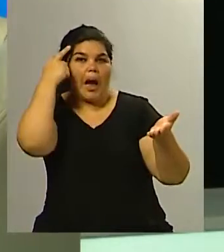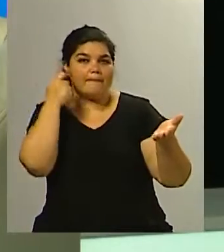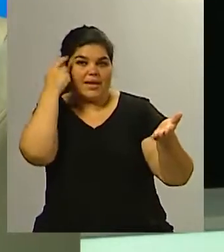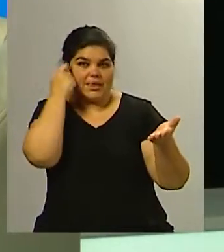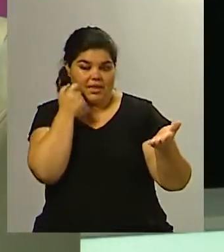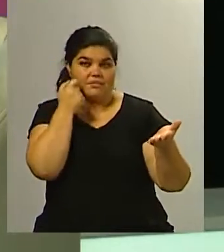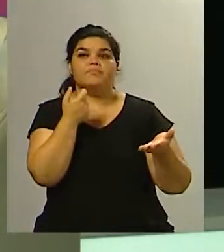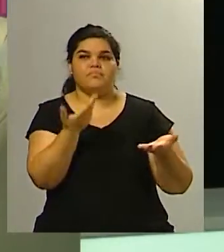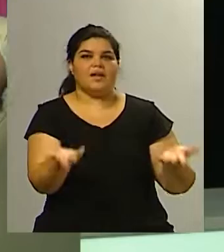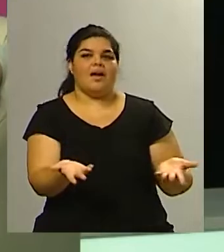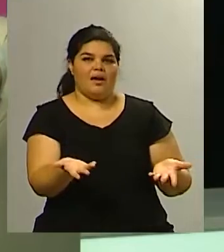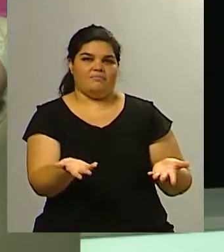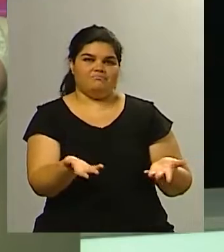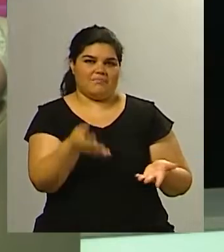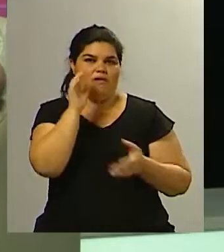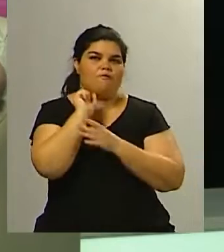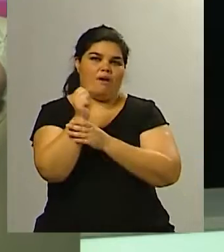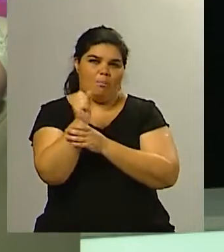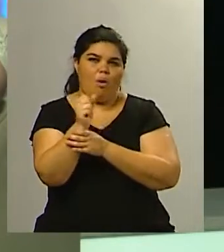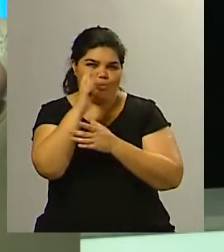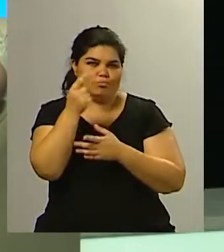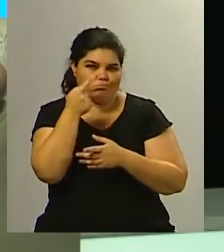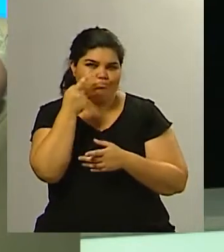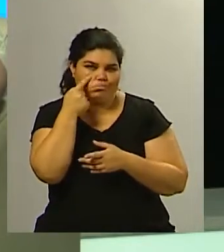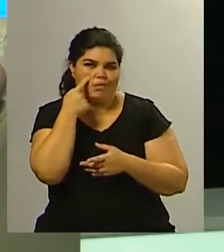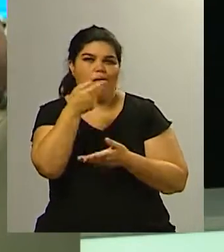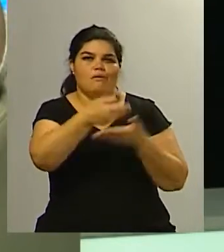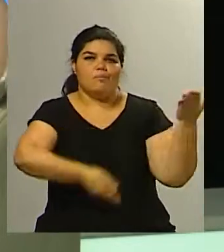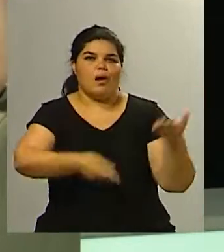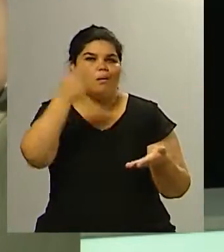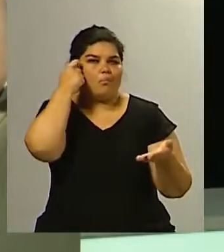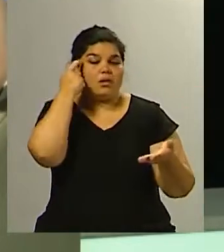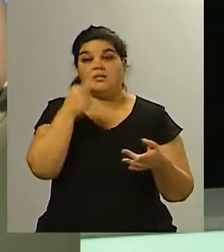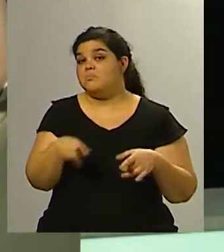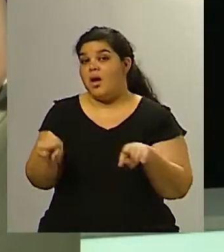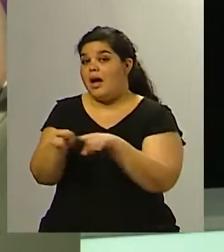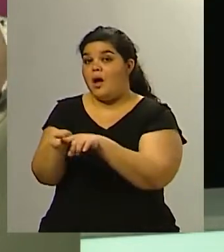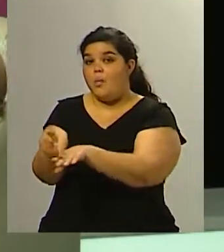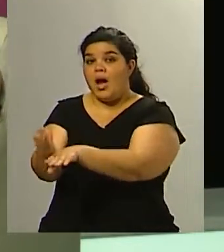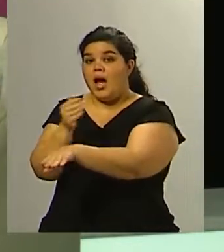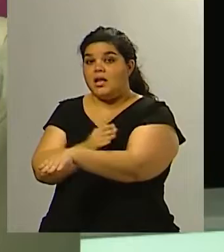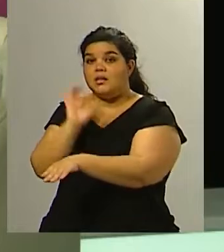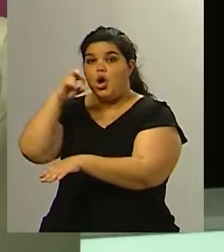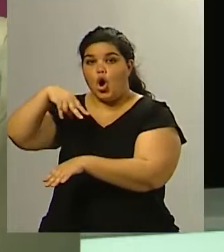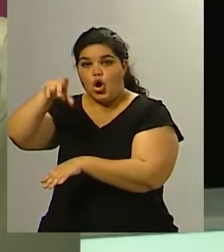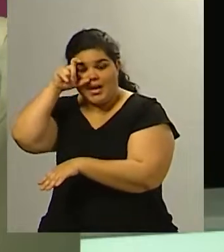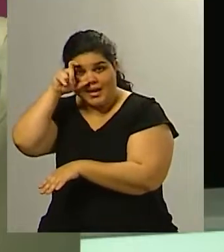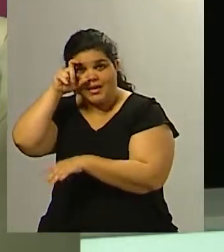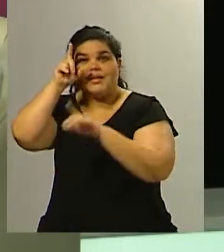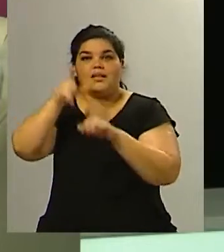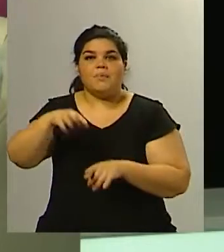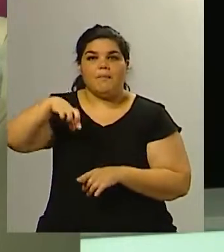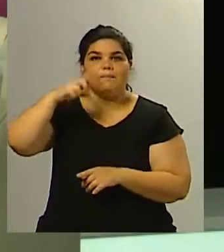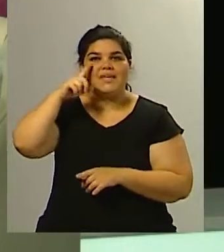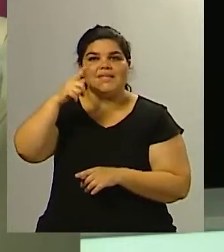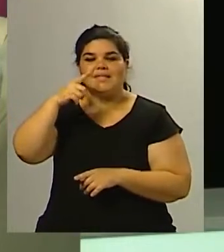se llamaban la famosa prueba Aprender, que antes tenía su correlato con los estudios ONE, y las pruebas PISA,